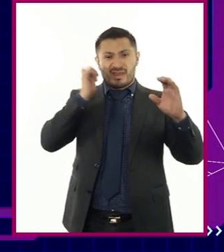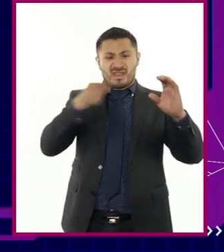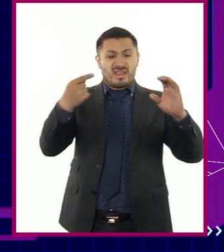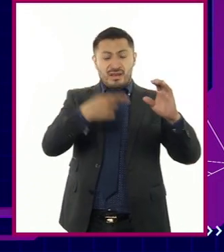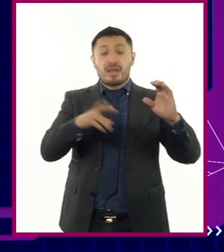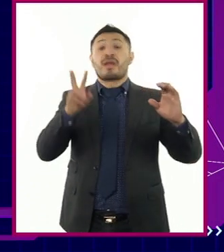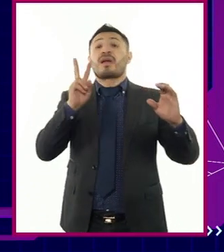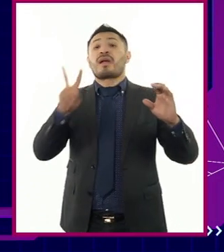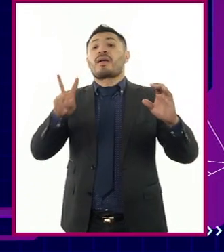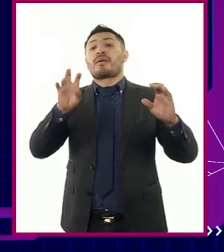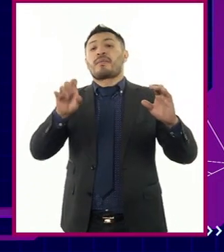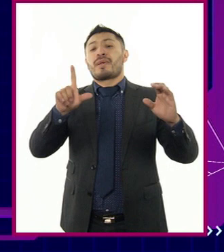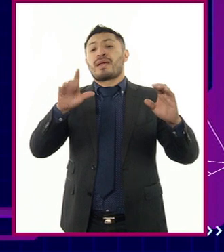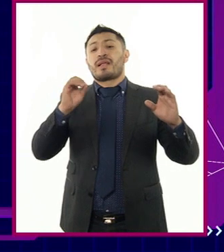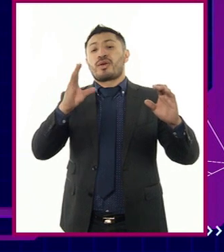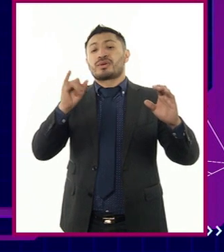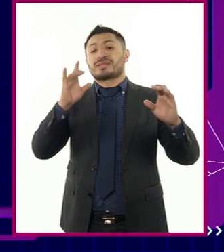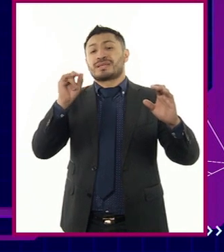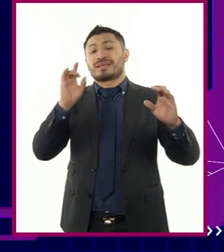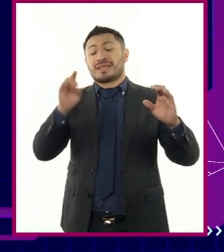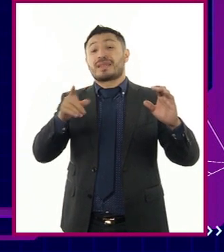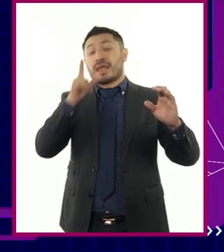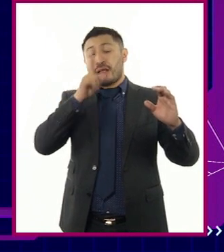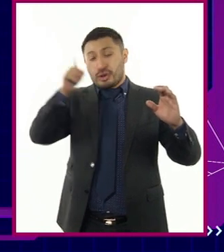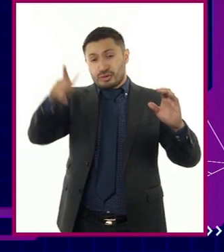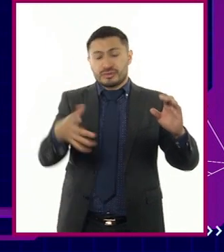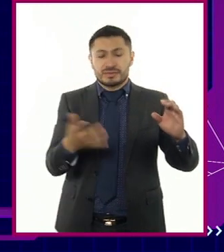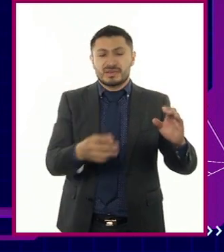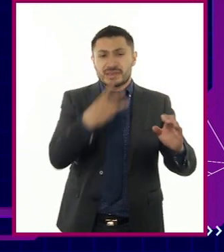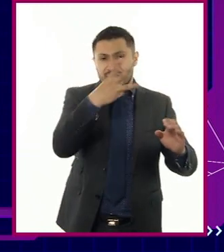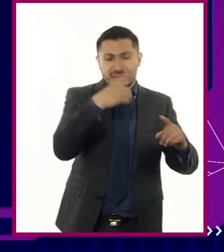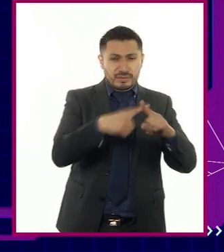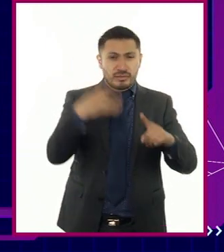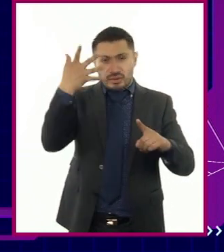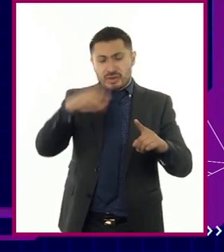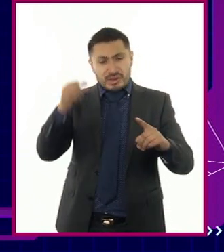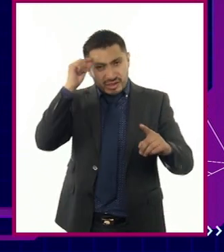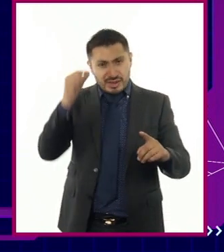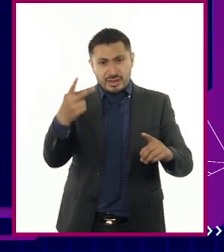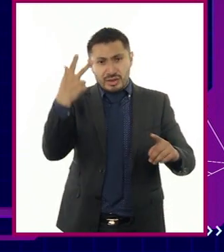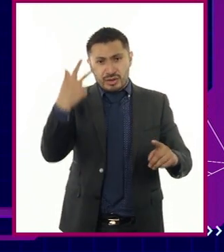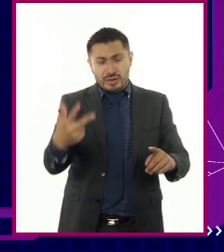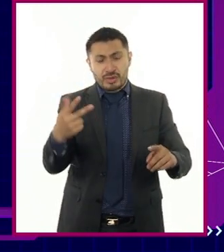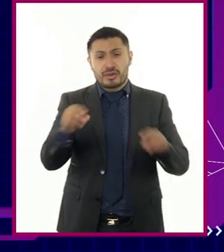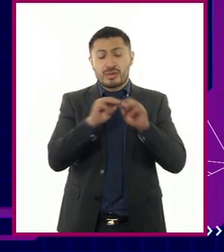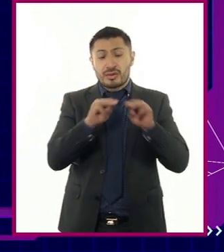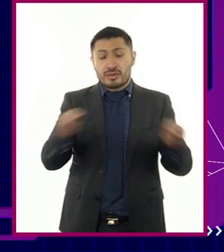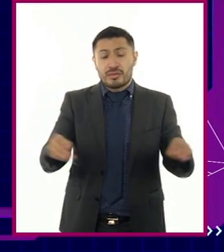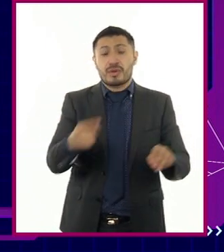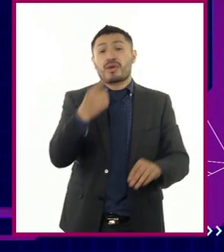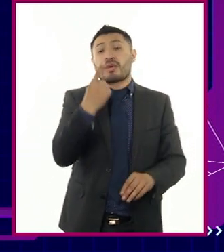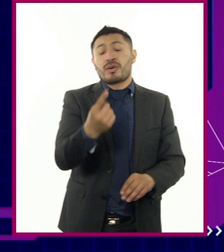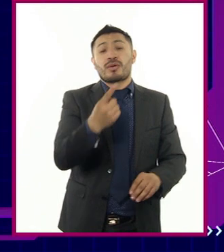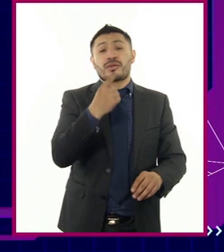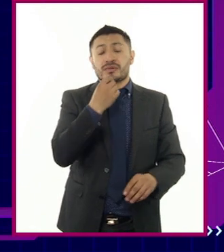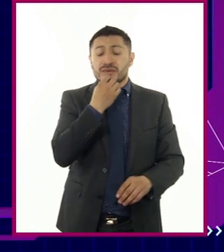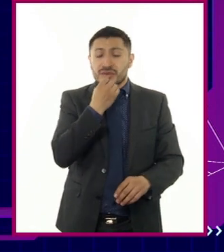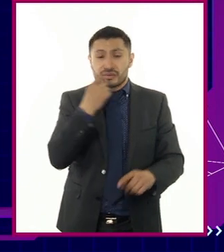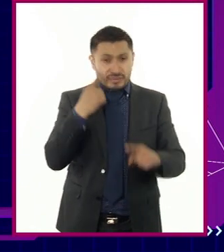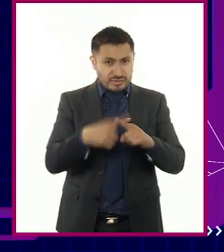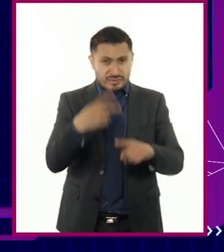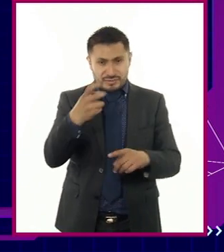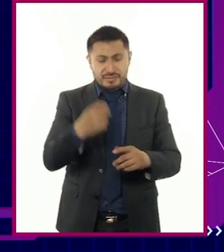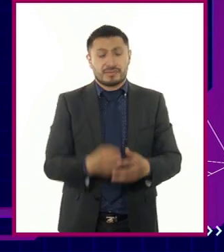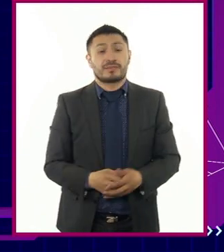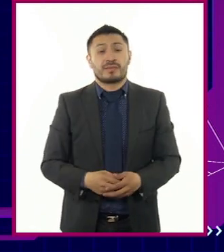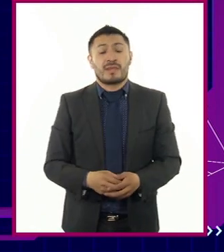luz, aproximadamente 3 por 10 elevado a la 8 metros por segundo. Bueno, y a todo esto,